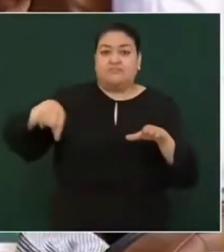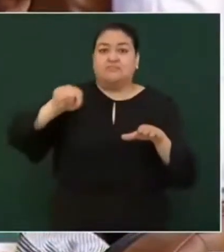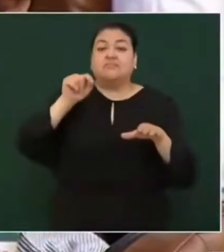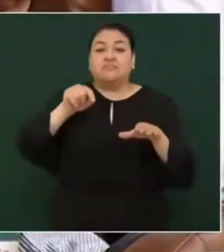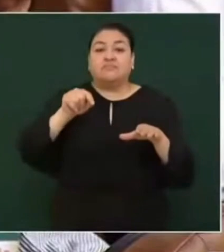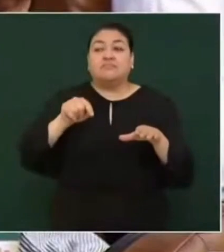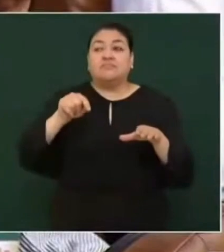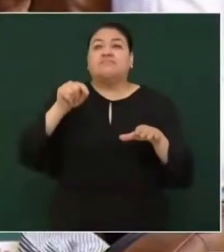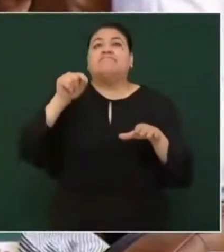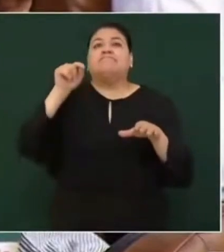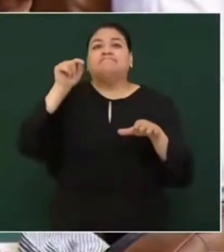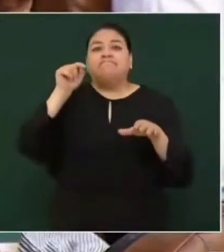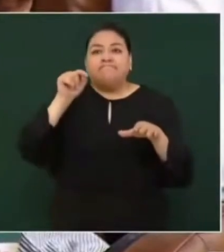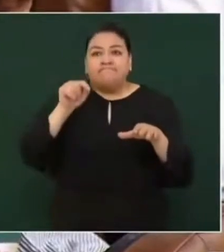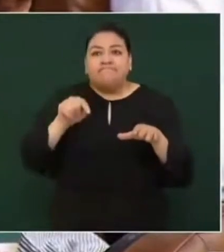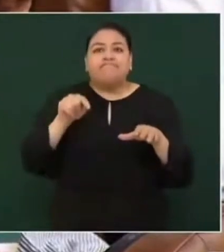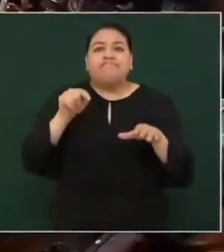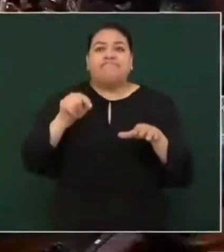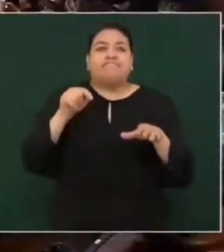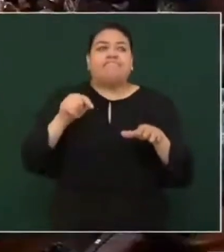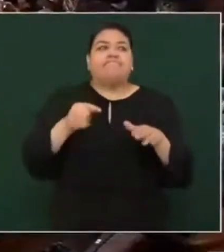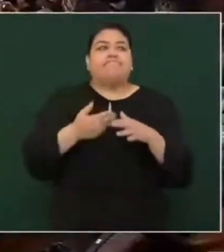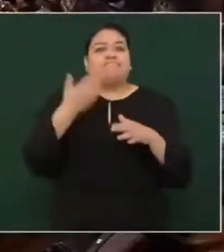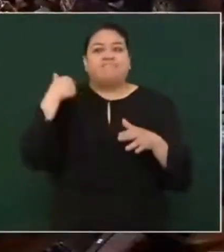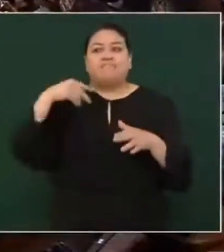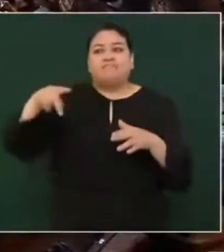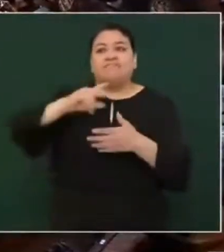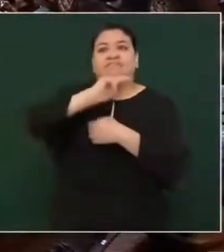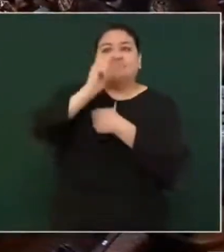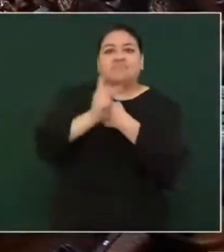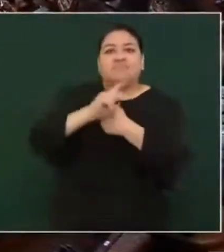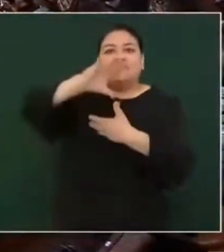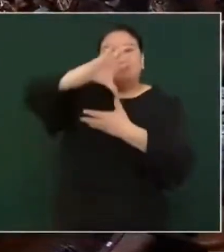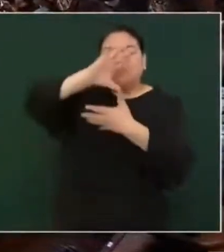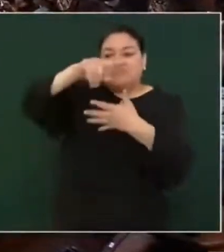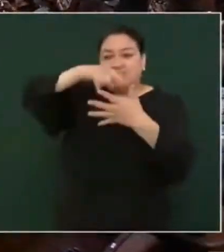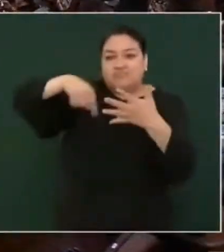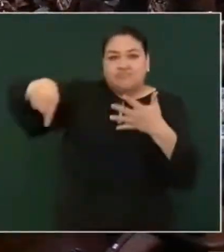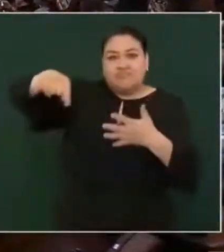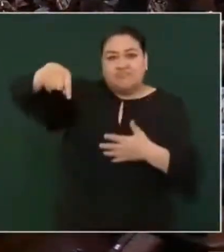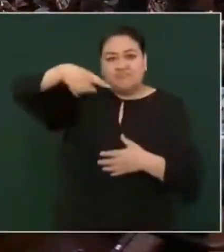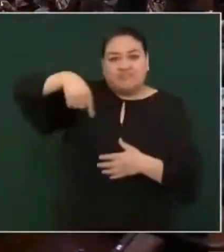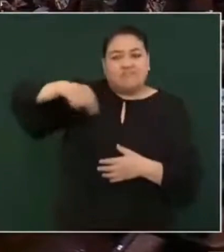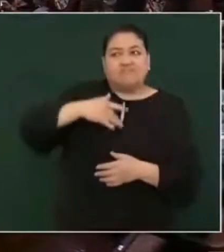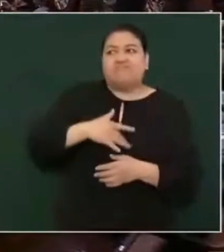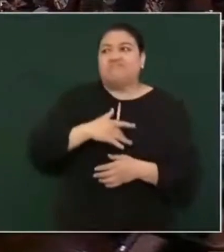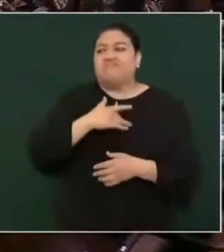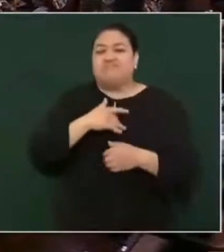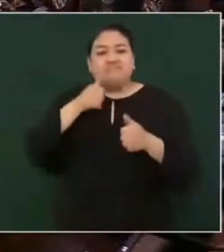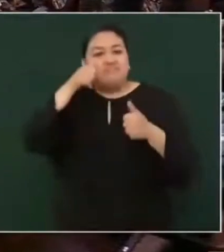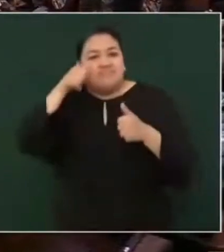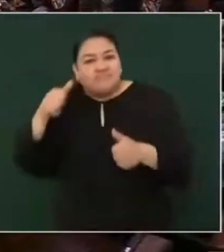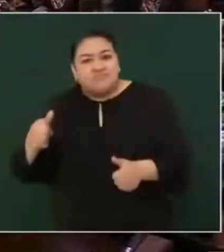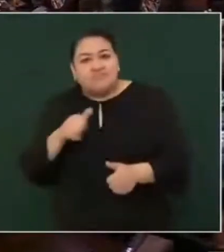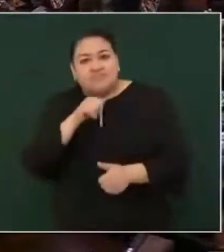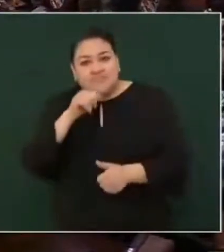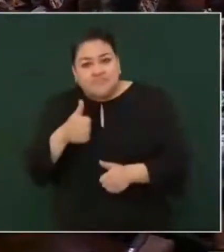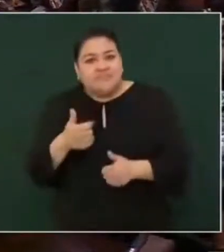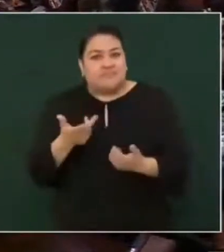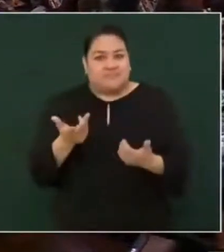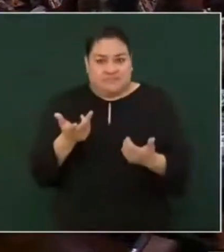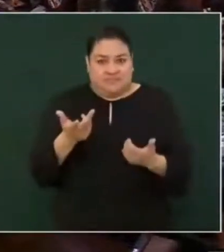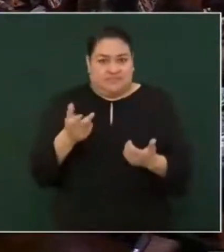han estado de alguna manera en sus países de origen, no han tenido esa atención a las